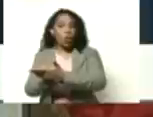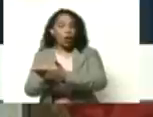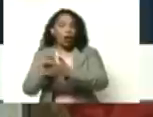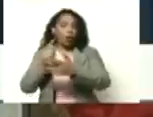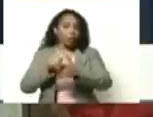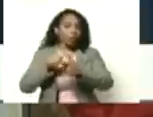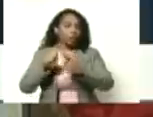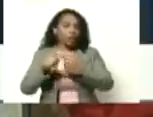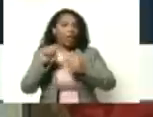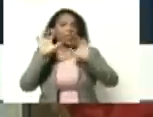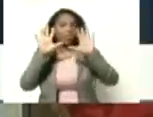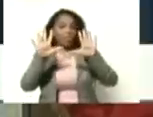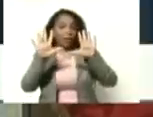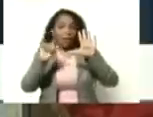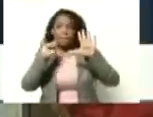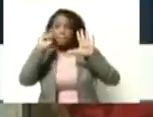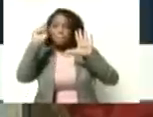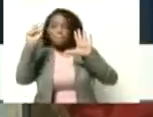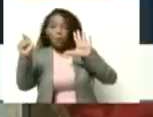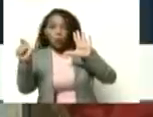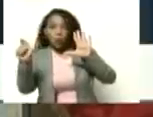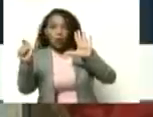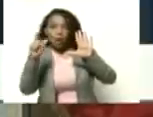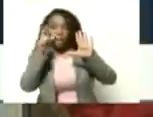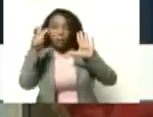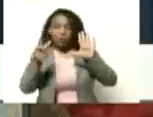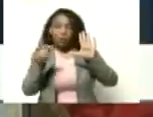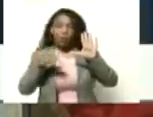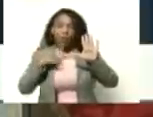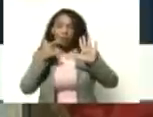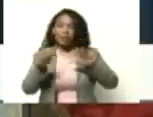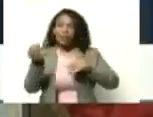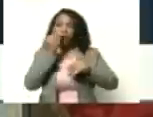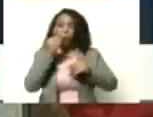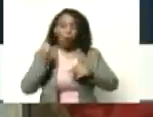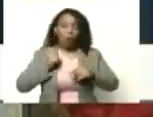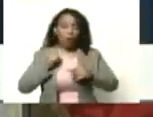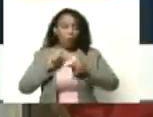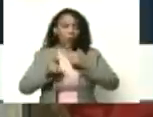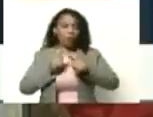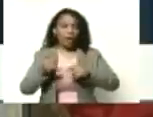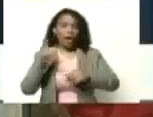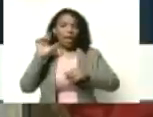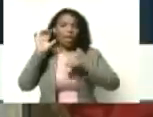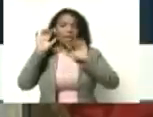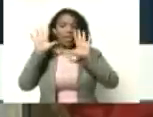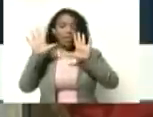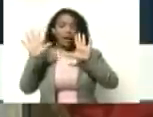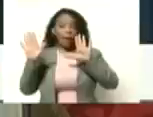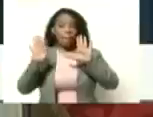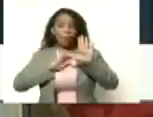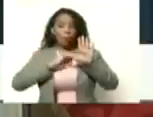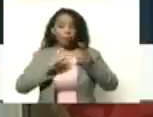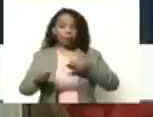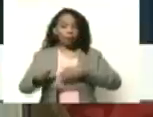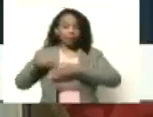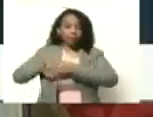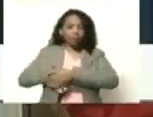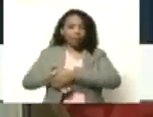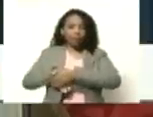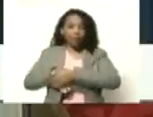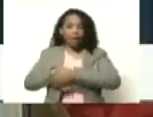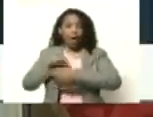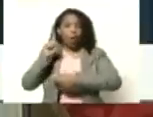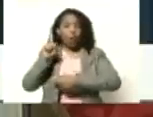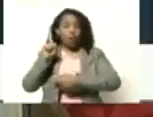10 se lo entregaba al proveedor que en este caso pudiera ser de alimentos de cualquier cosa y 10 se lo quedaba a él incluso él decía que tenía una